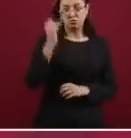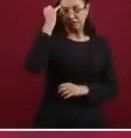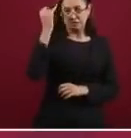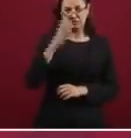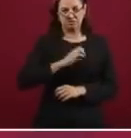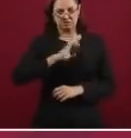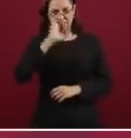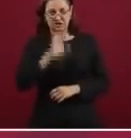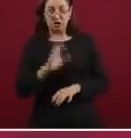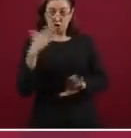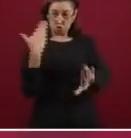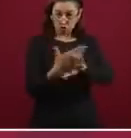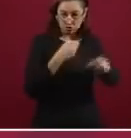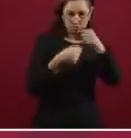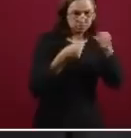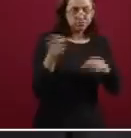queremos estigmatizar